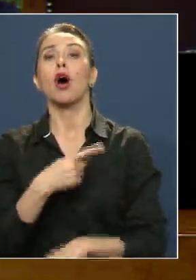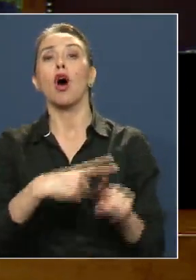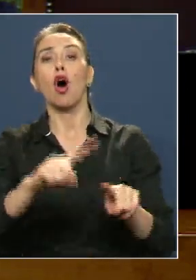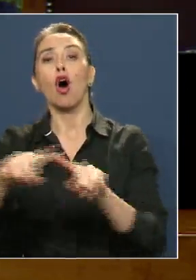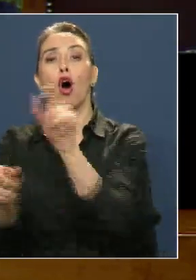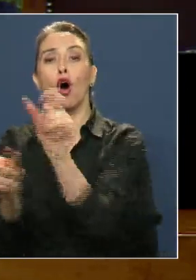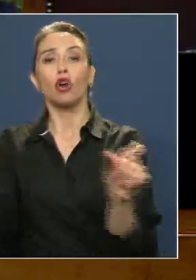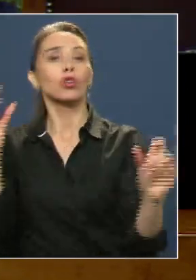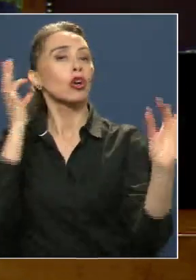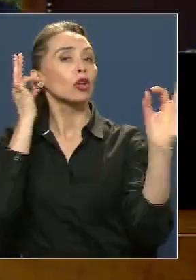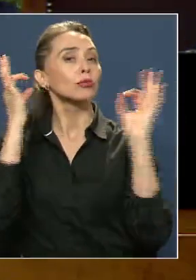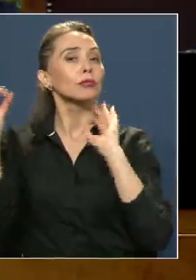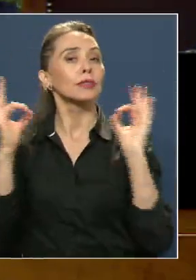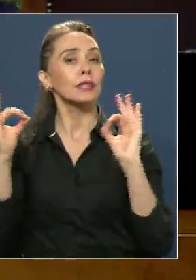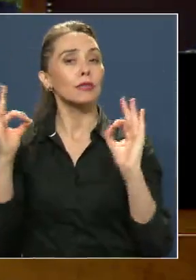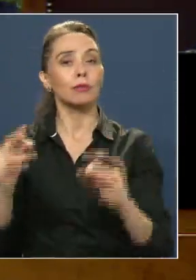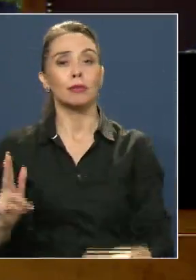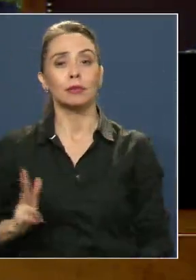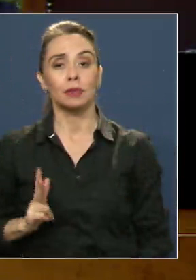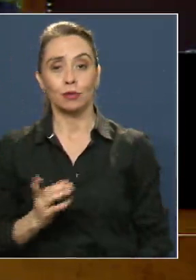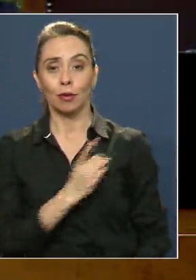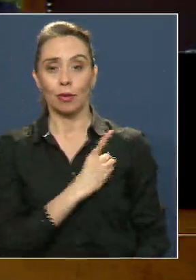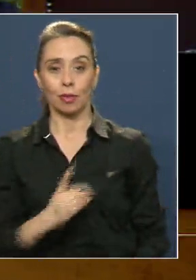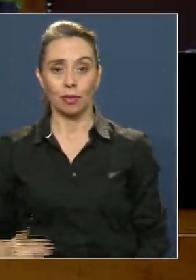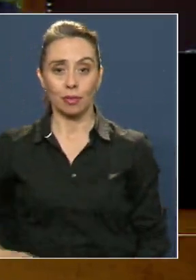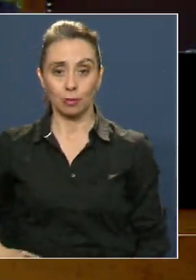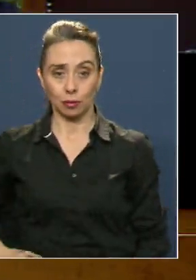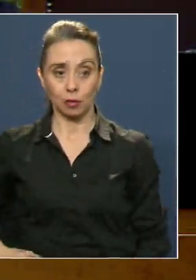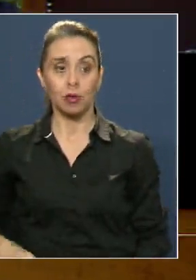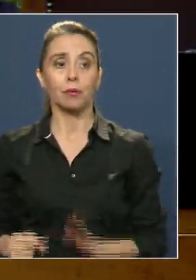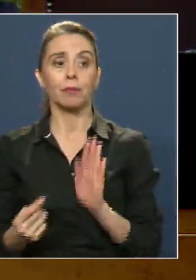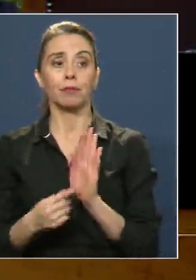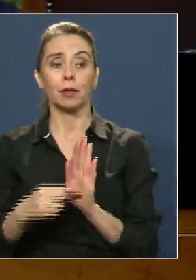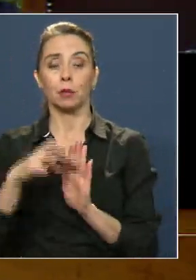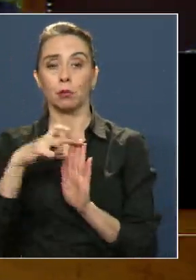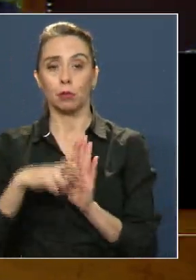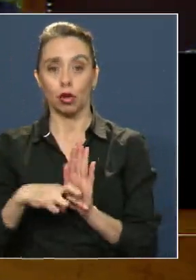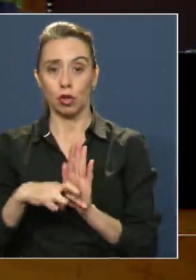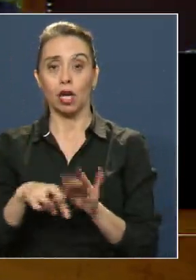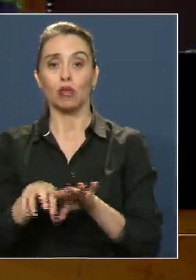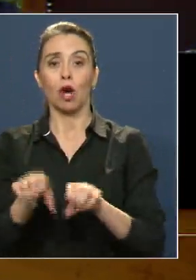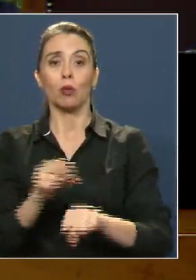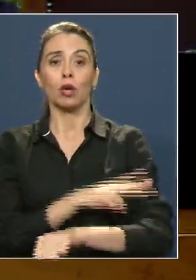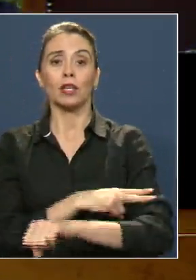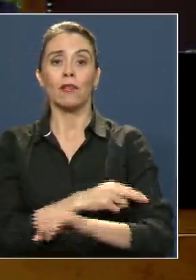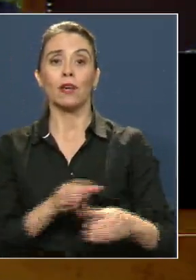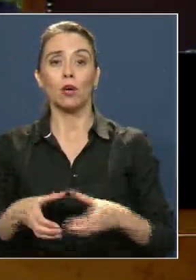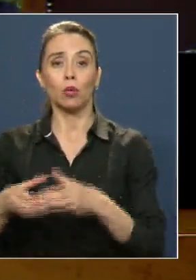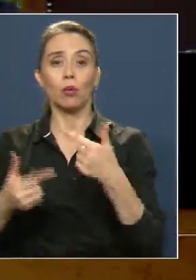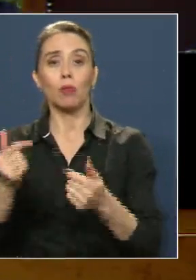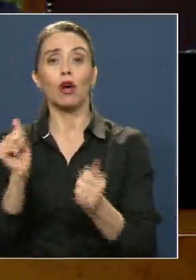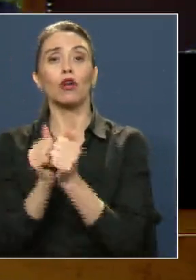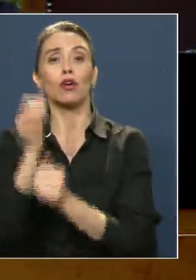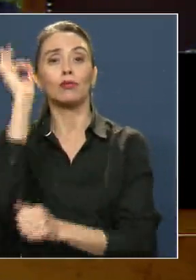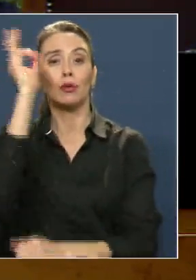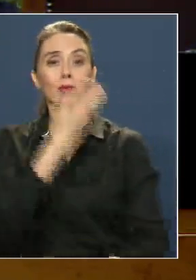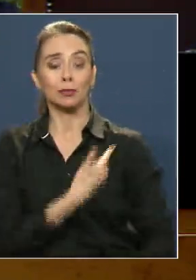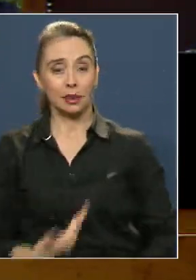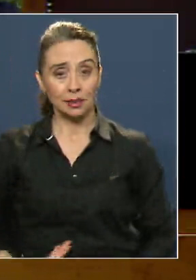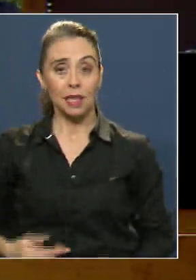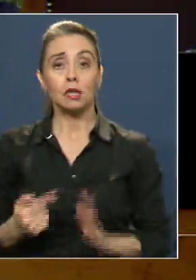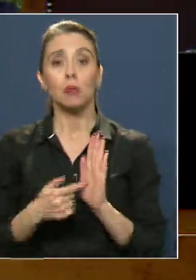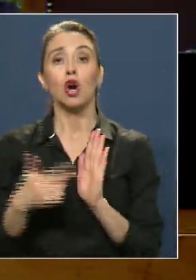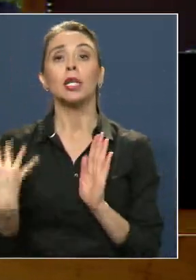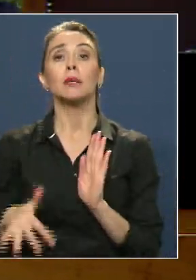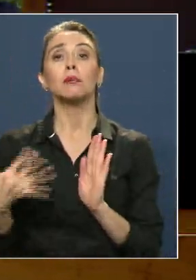demás, señoras diputadas y diputados. Este proyecto, por acuerdo de comités y dada la importancia que